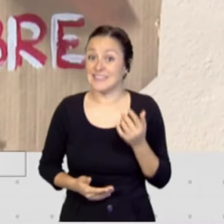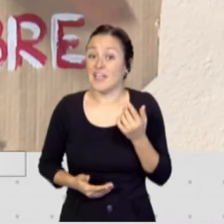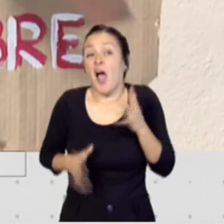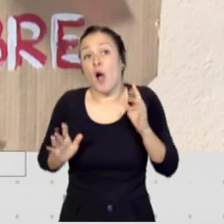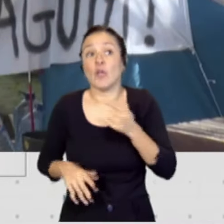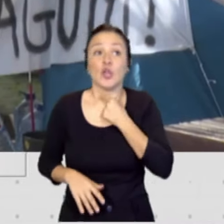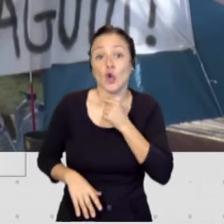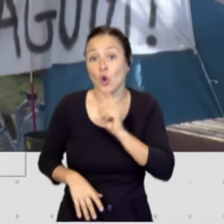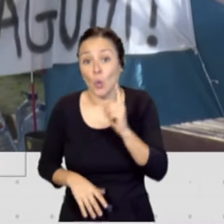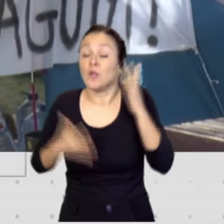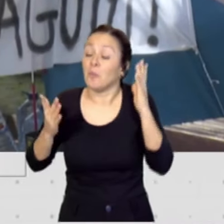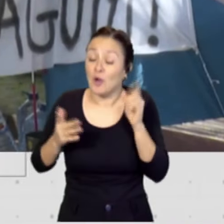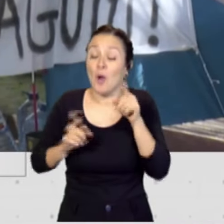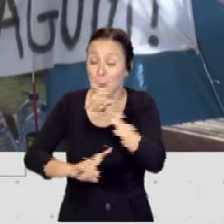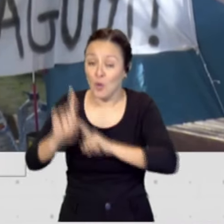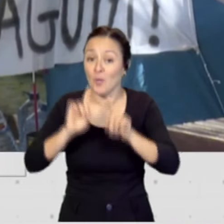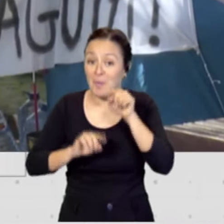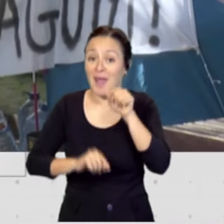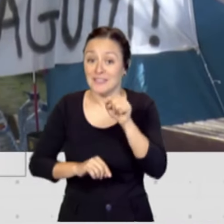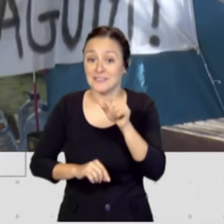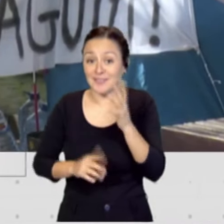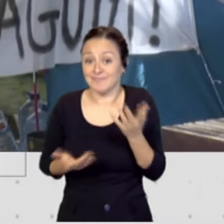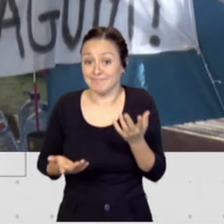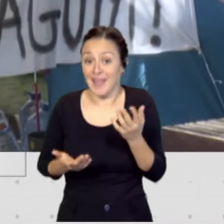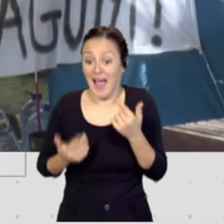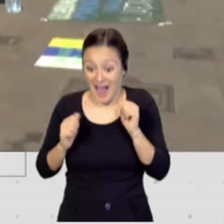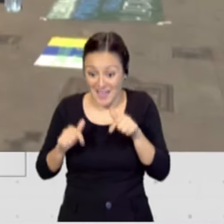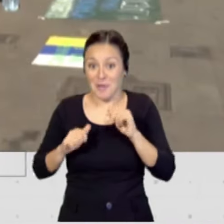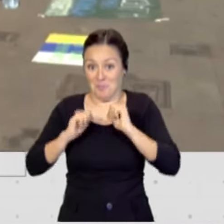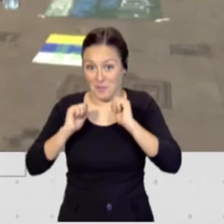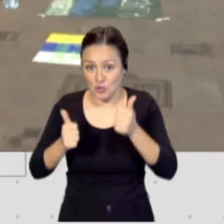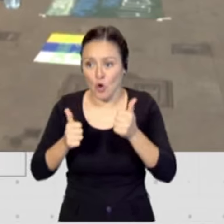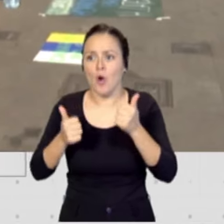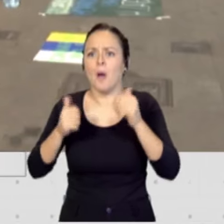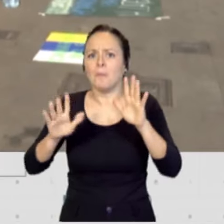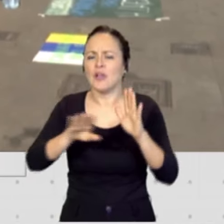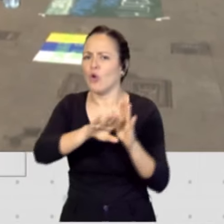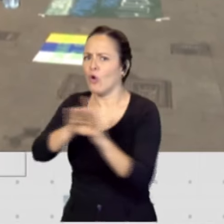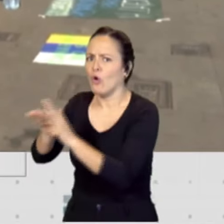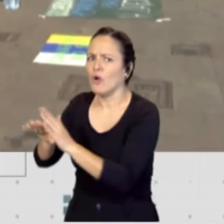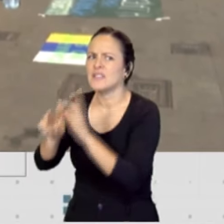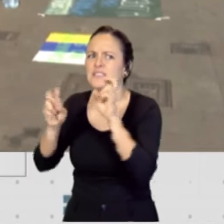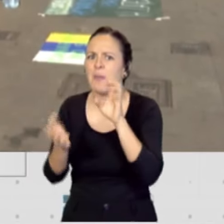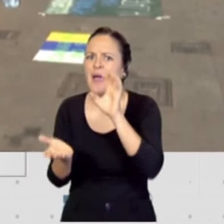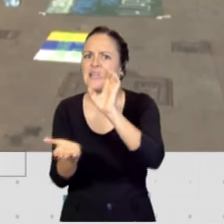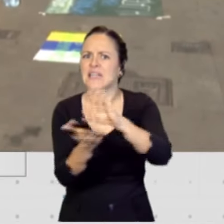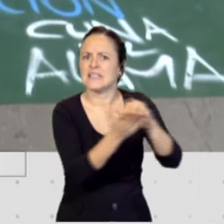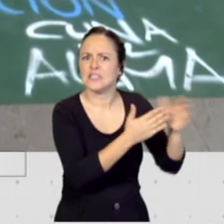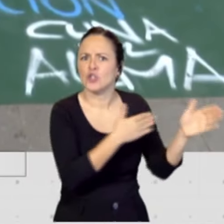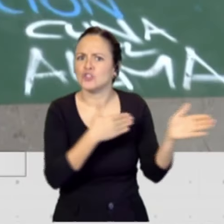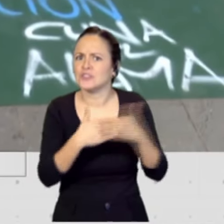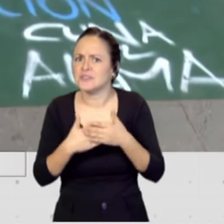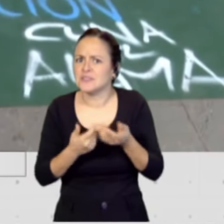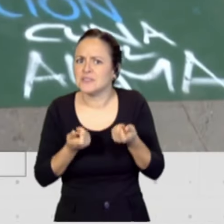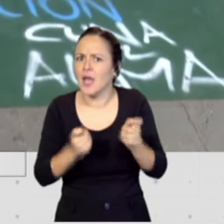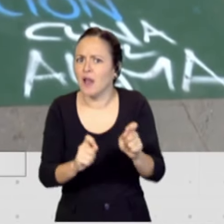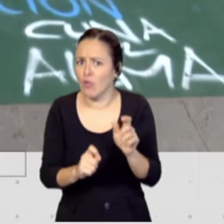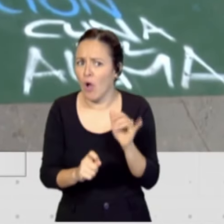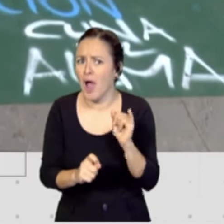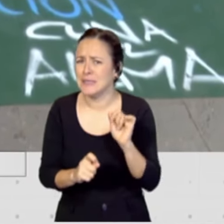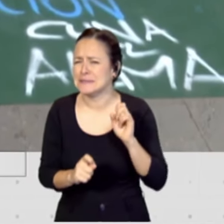donde empezó todo pero tienen licencia sin embargo nadie habla de la cantidad de recintos que hay cerrados que se deberían